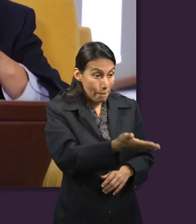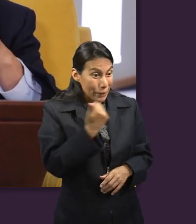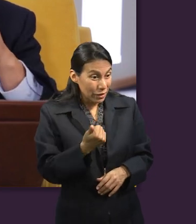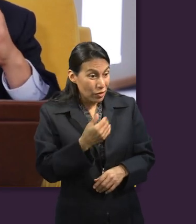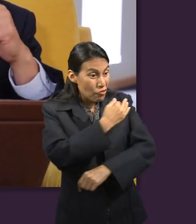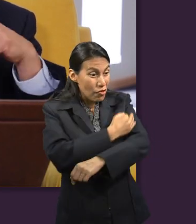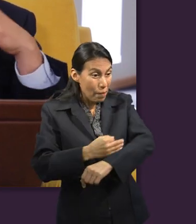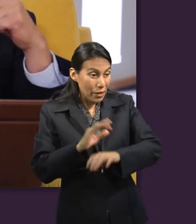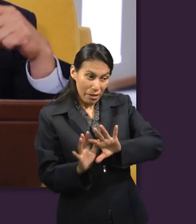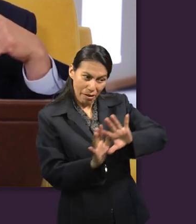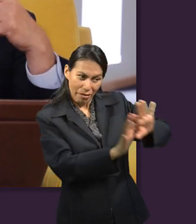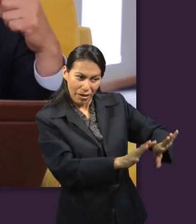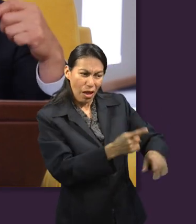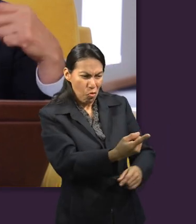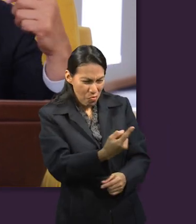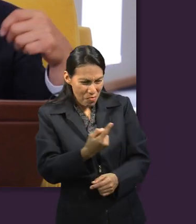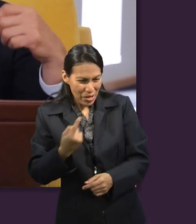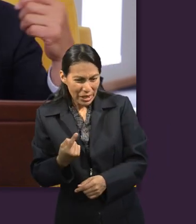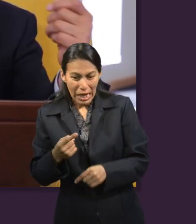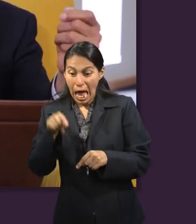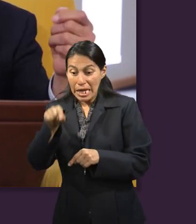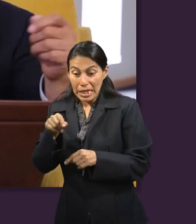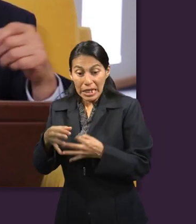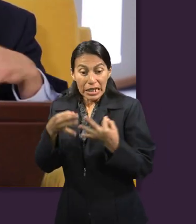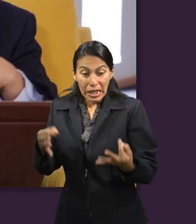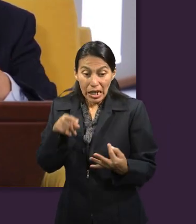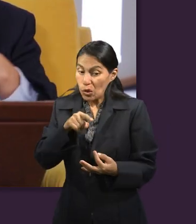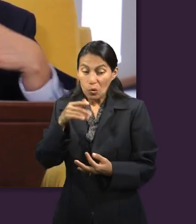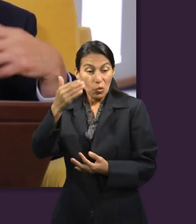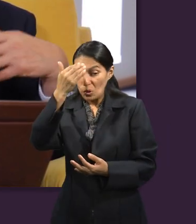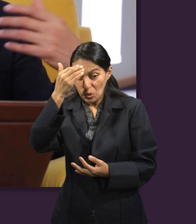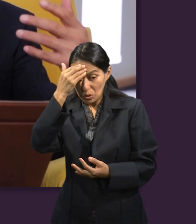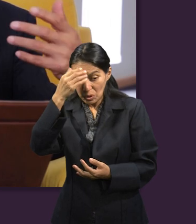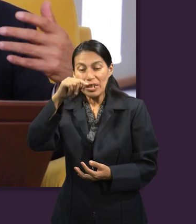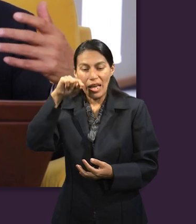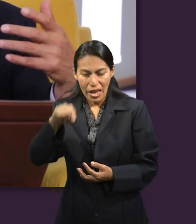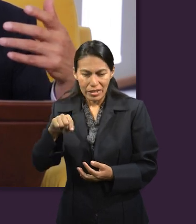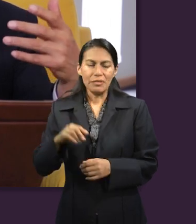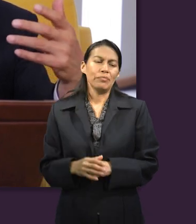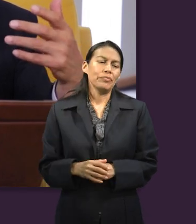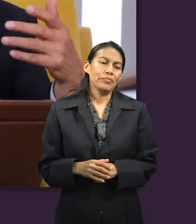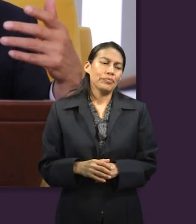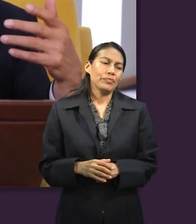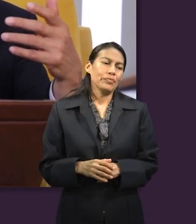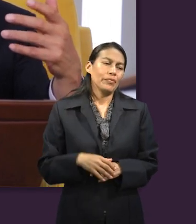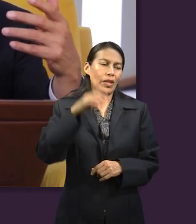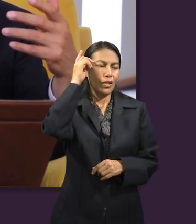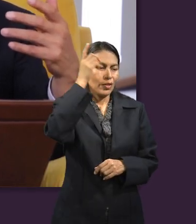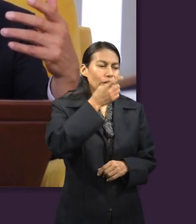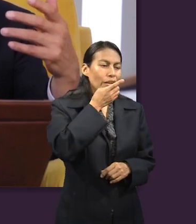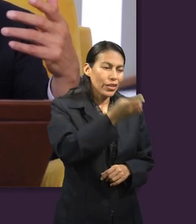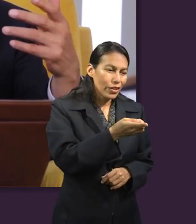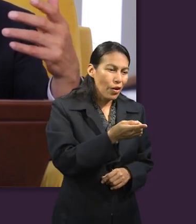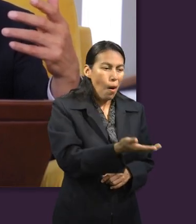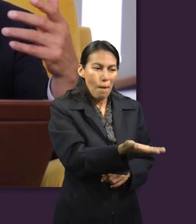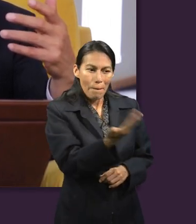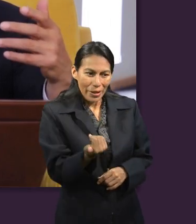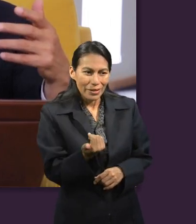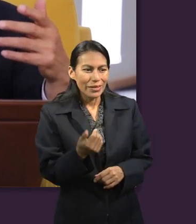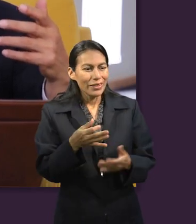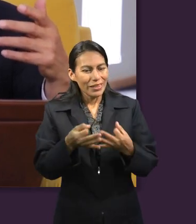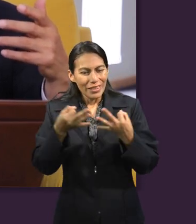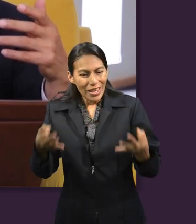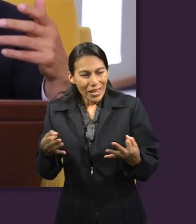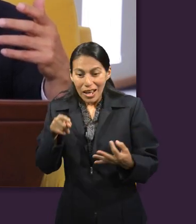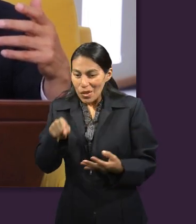él tuvo que creer lo que dios le estaba diciendo te voy a llevar a una tierra que no conoces y dios le estaba diciendo